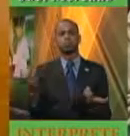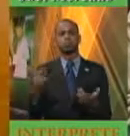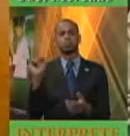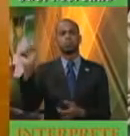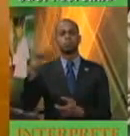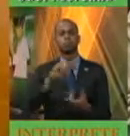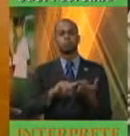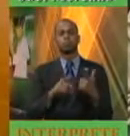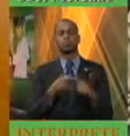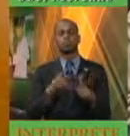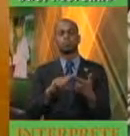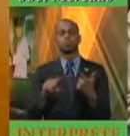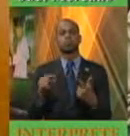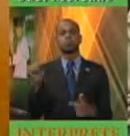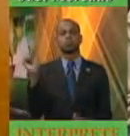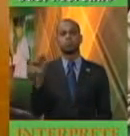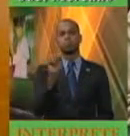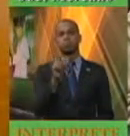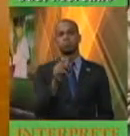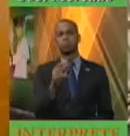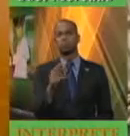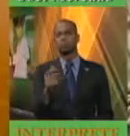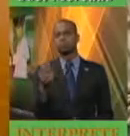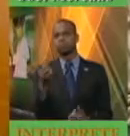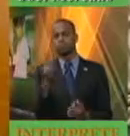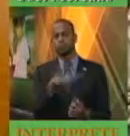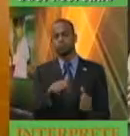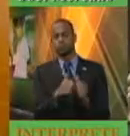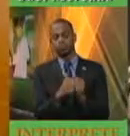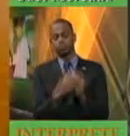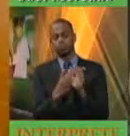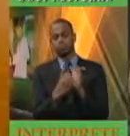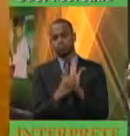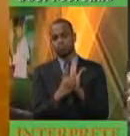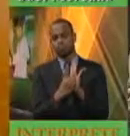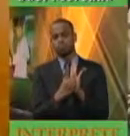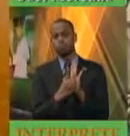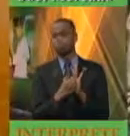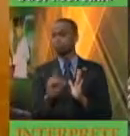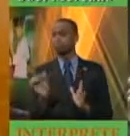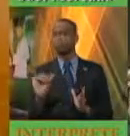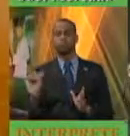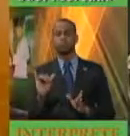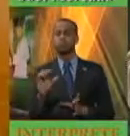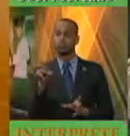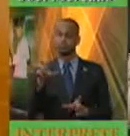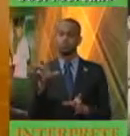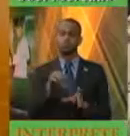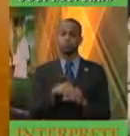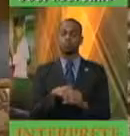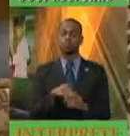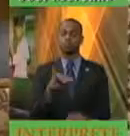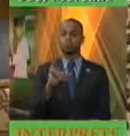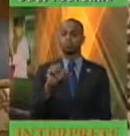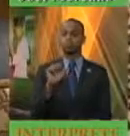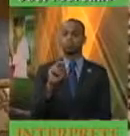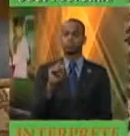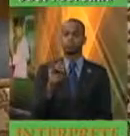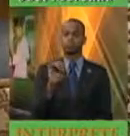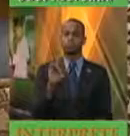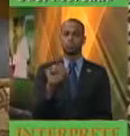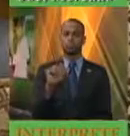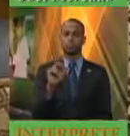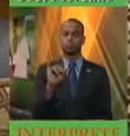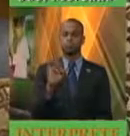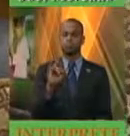y las compañeras que tienen algún tipo de discapacidad. Aquí está Yandra